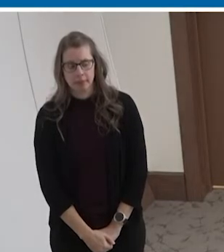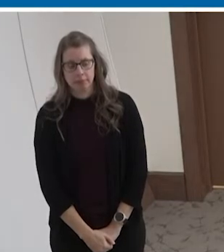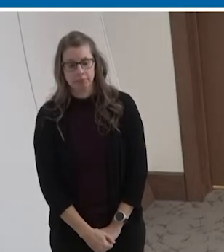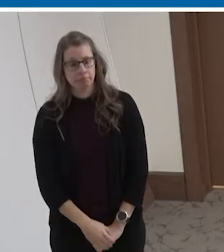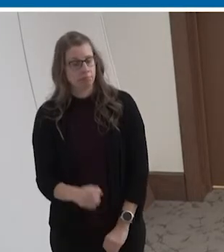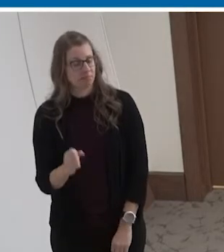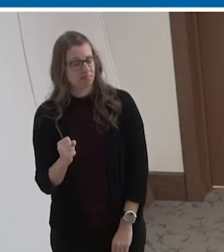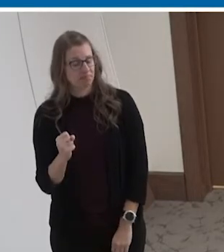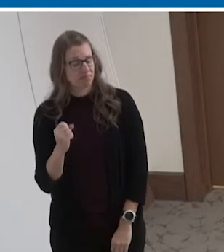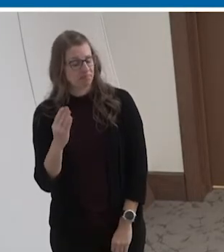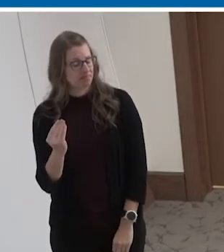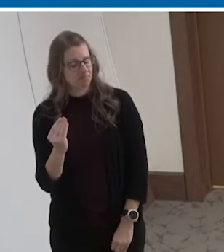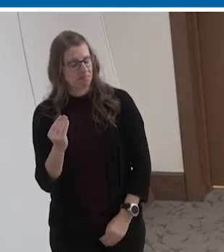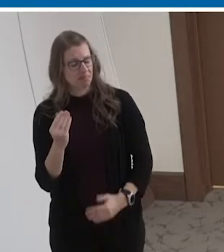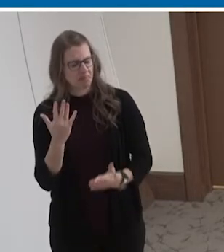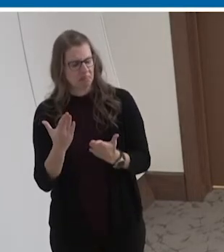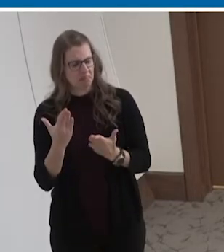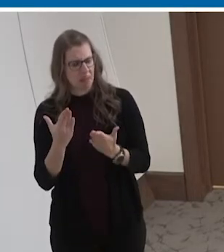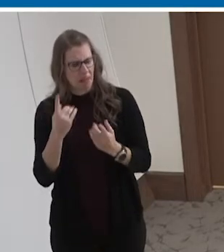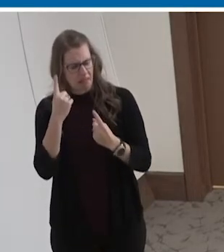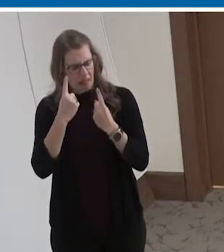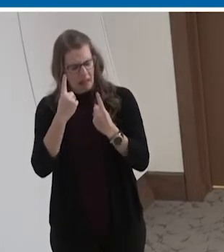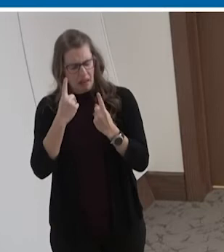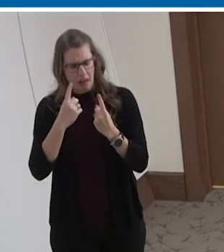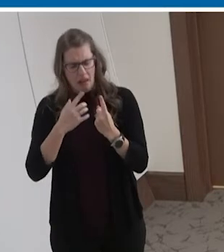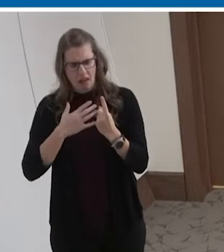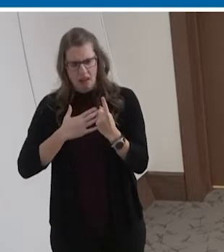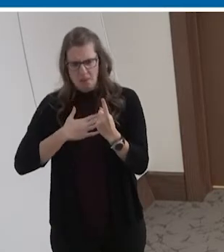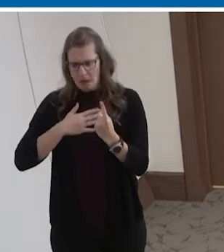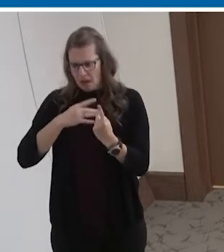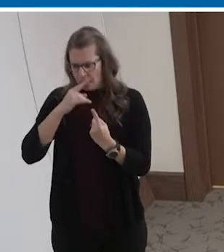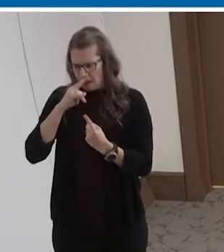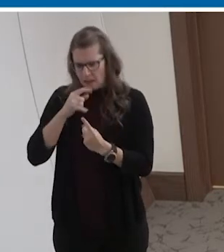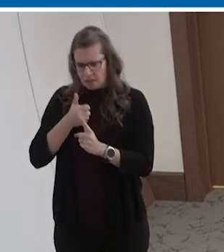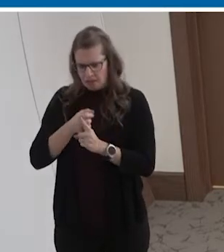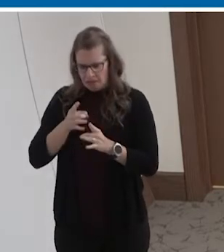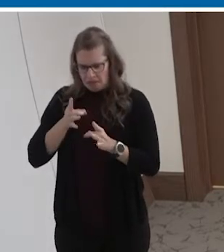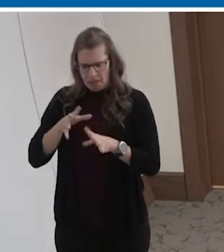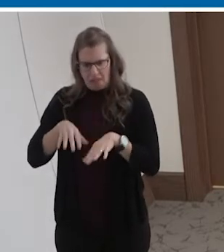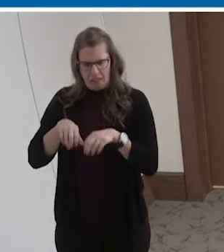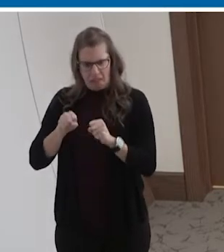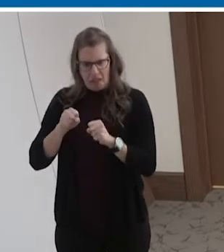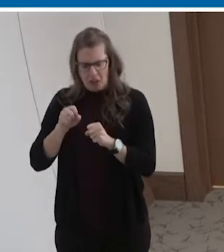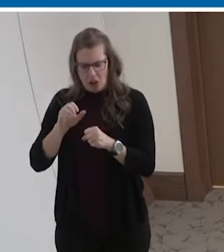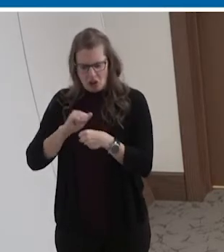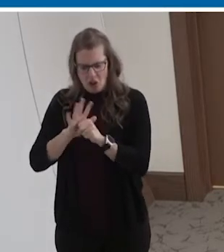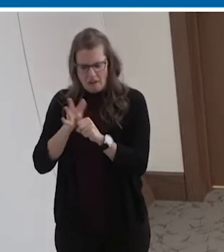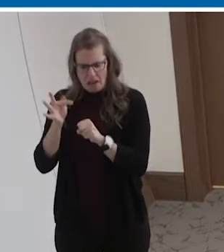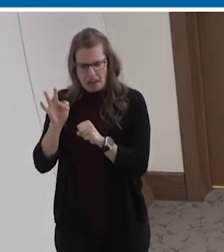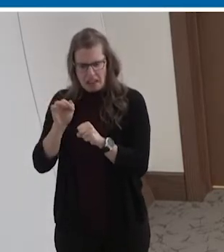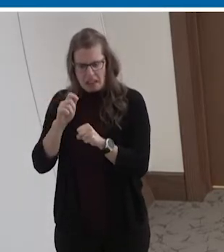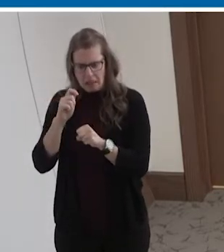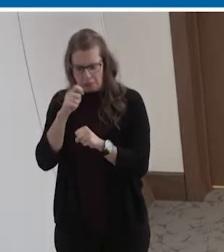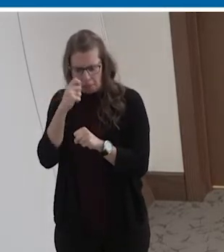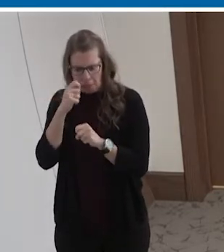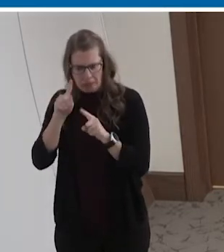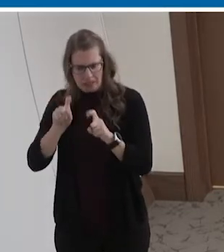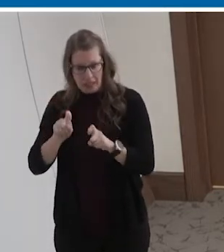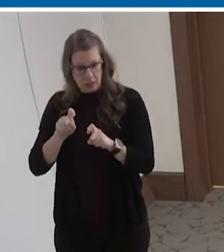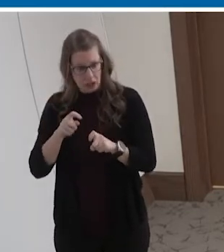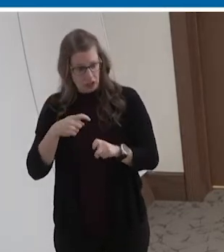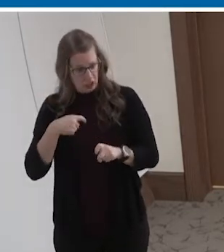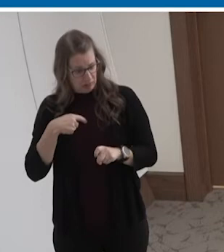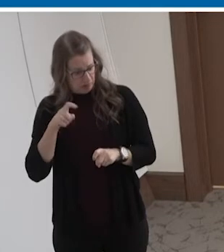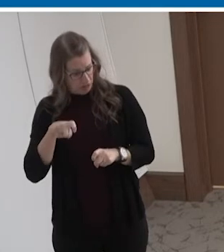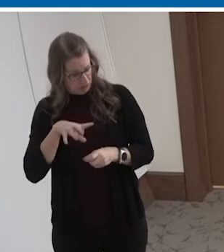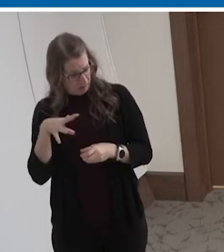So you may think, but my child hates getting COVID-19 testing. Should I do this? Usted pensará